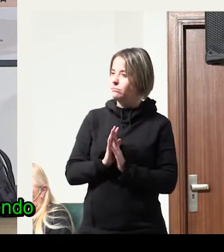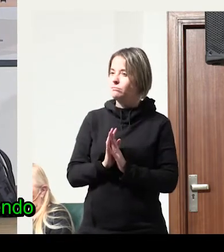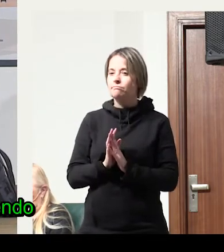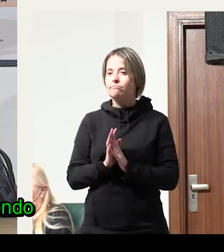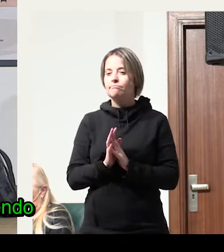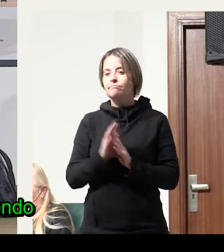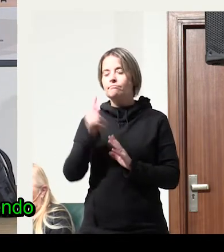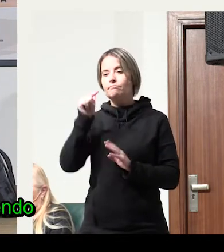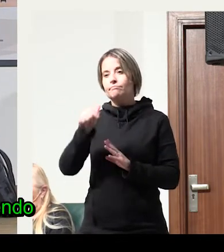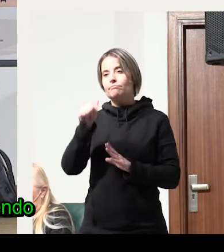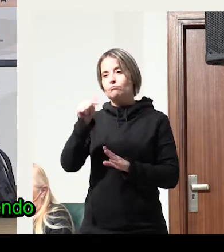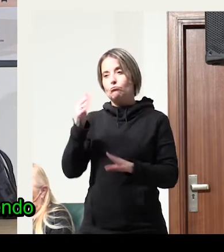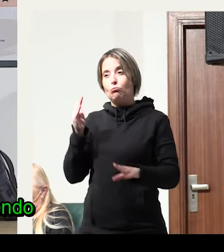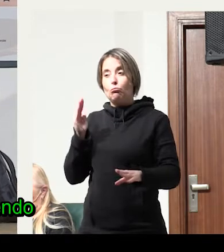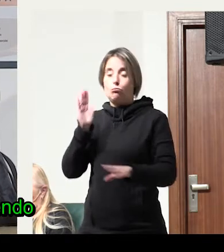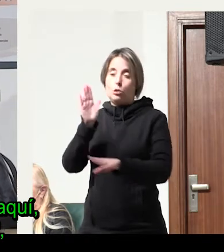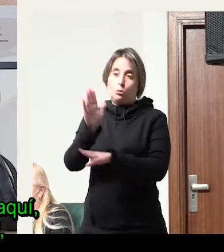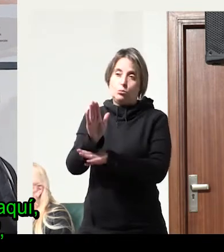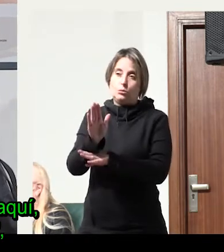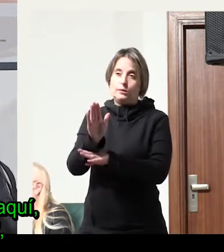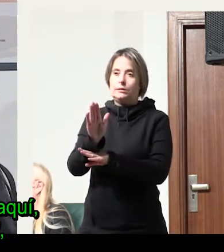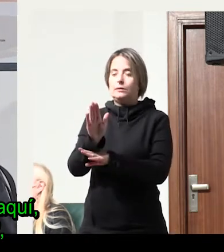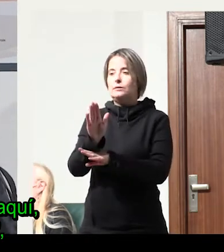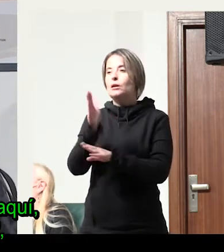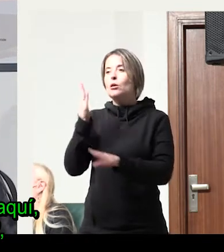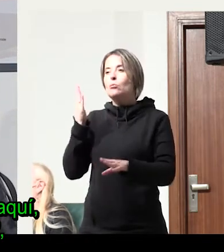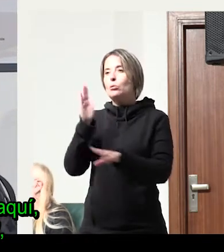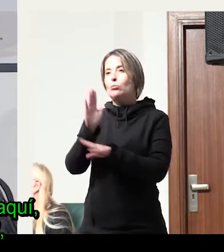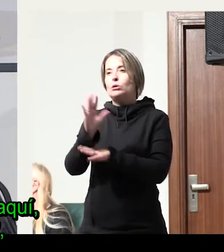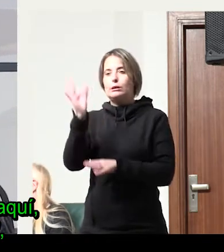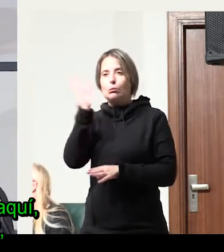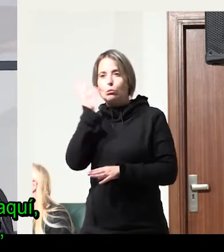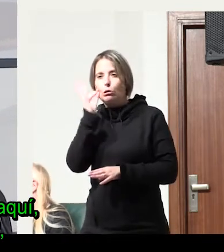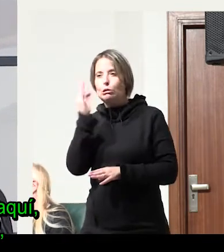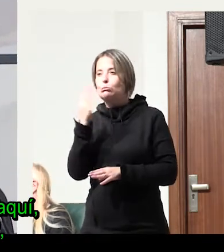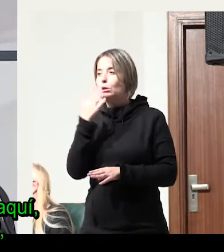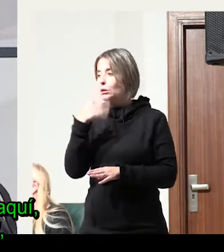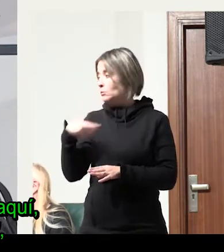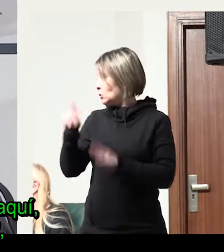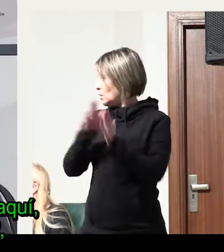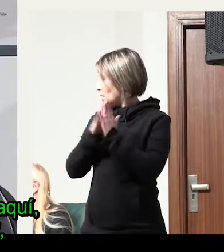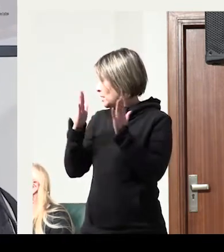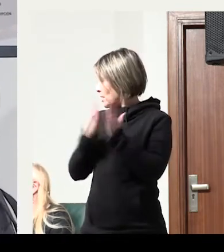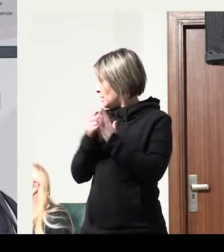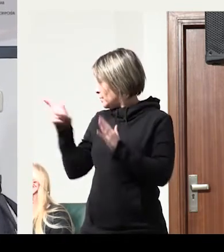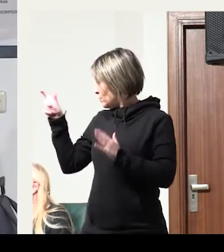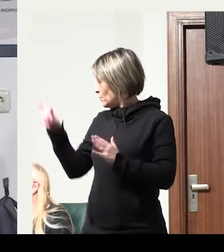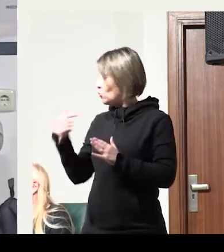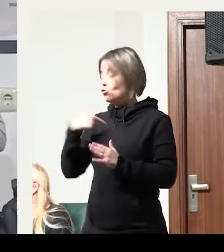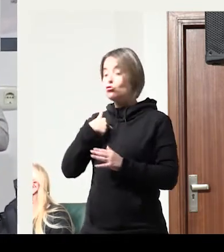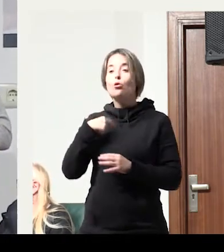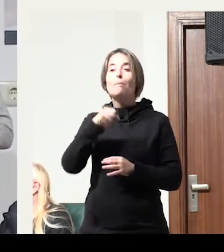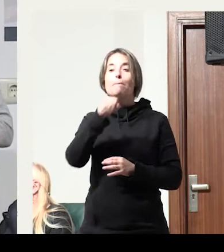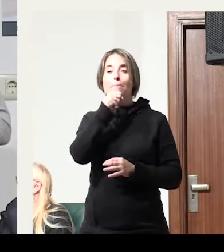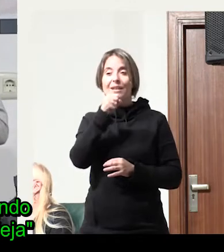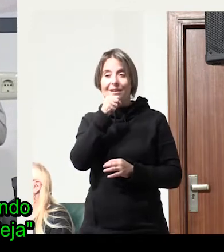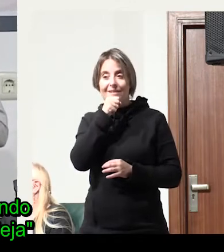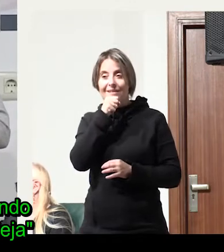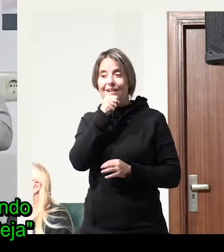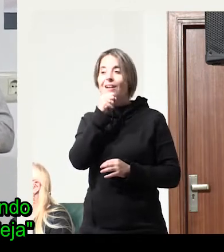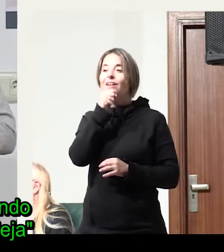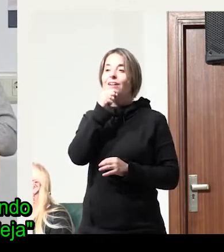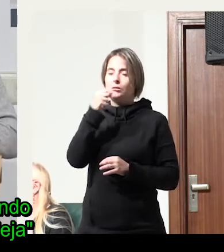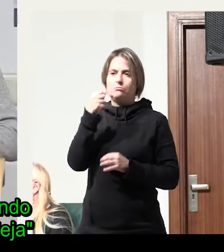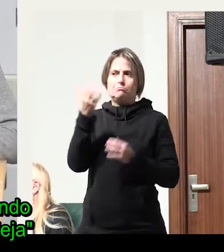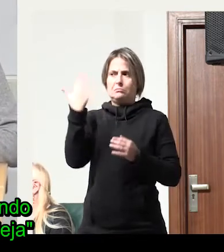que se está haciendo desde algunas mujeres, por ejemplo, el libro que tenéis aquí, el libro de Ana Freixas, Yo vieja, que ha salido hace poco, la